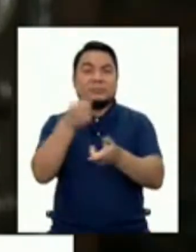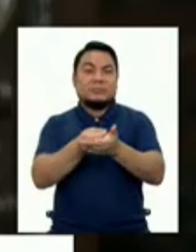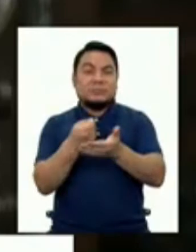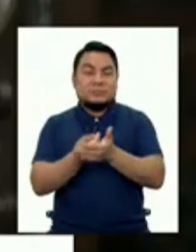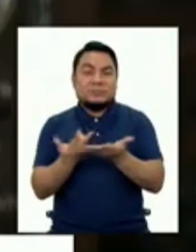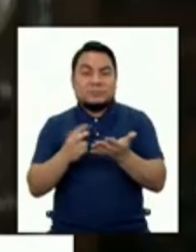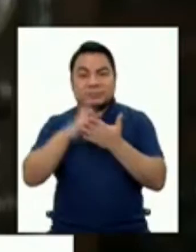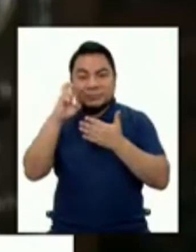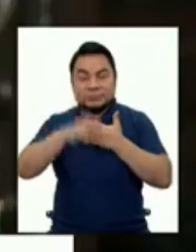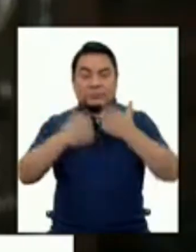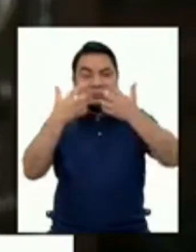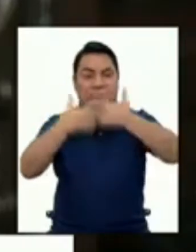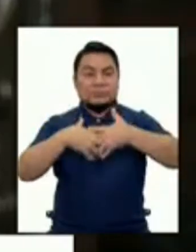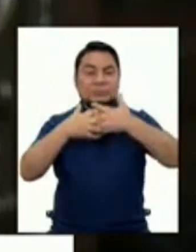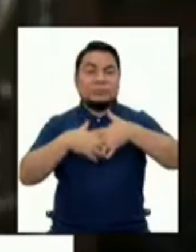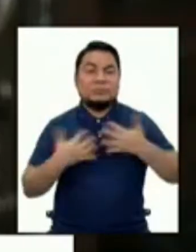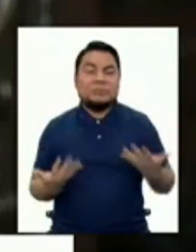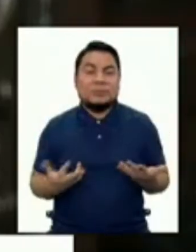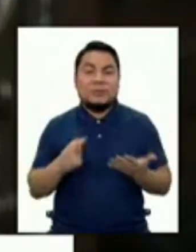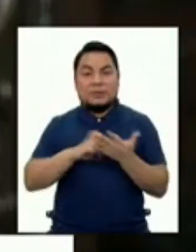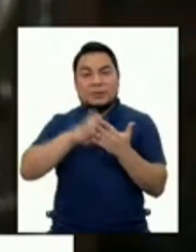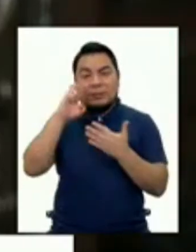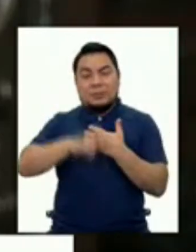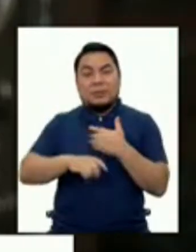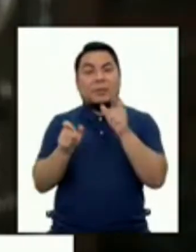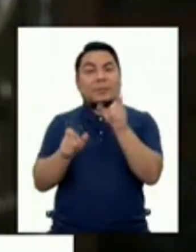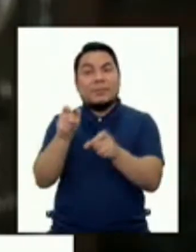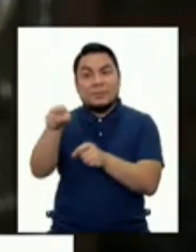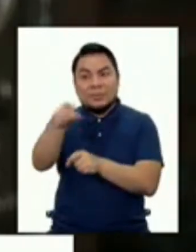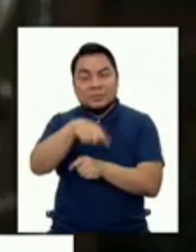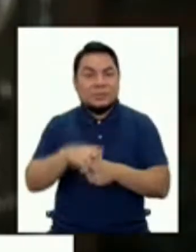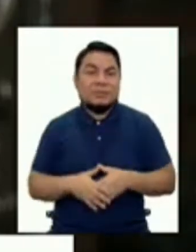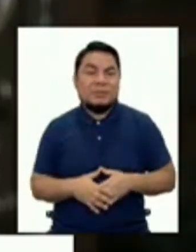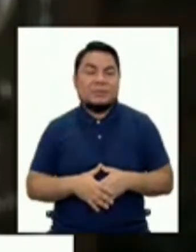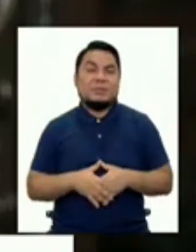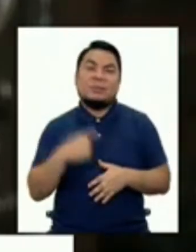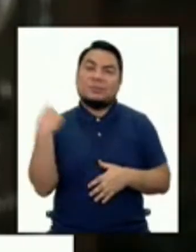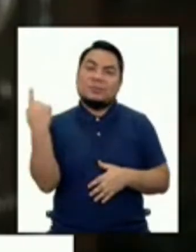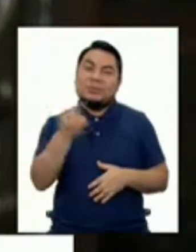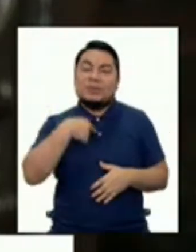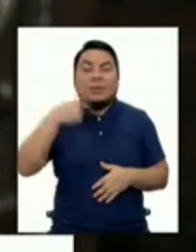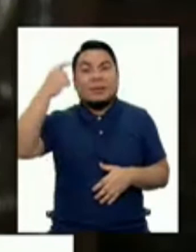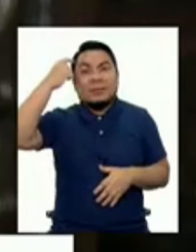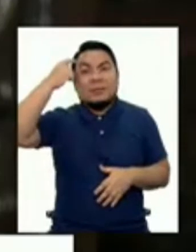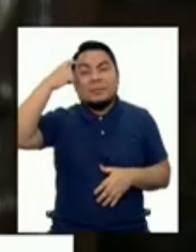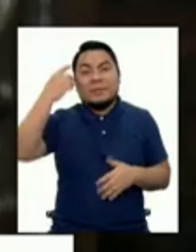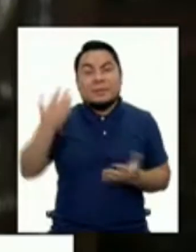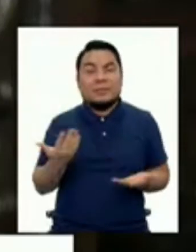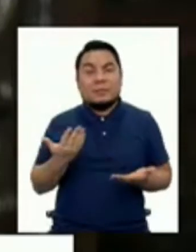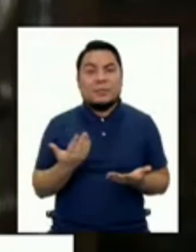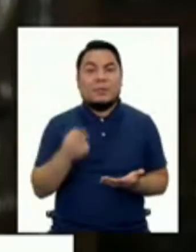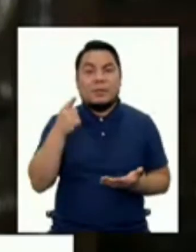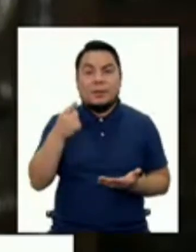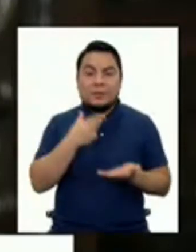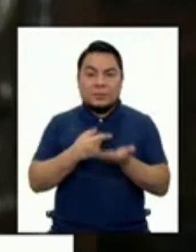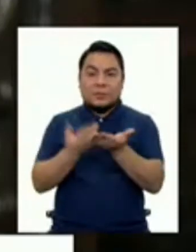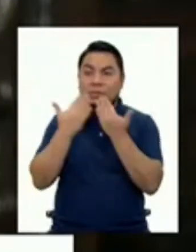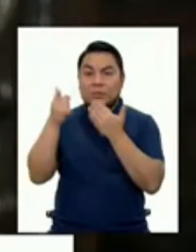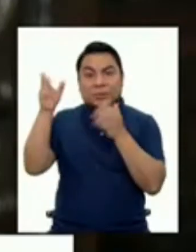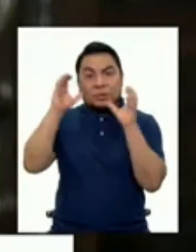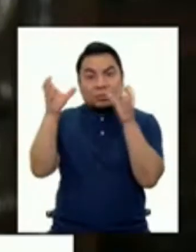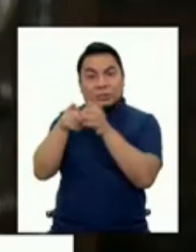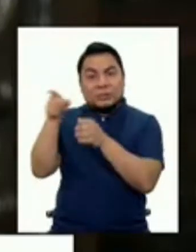financiar los planes de las empresas y los planes de las personas. Nosotros esperamos que en la discusión en el